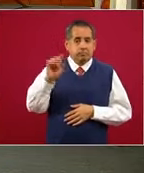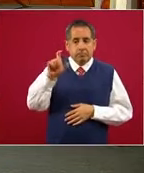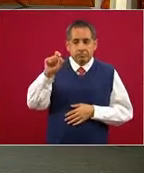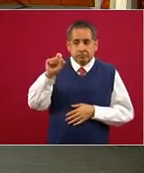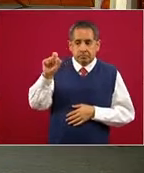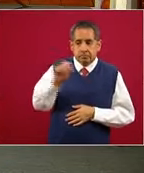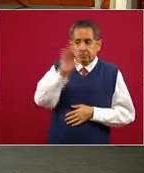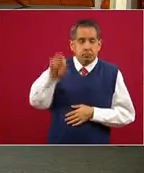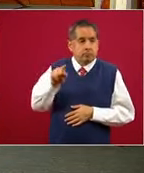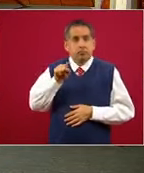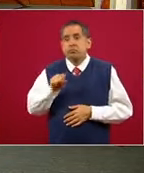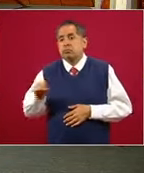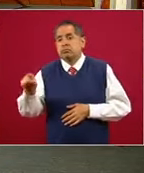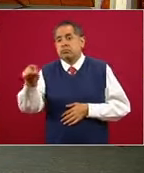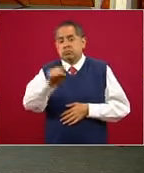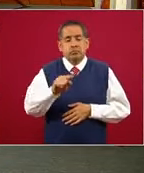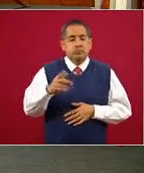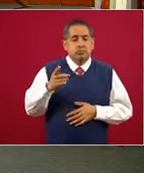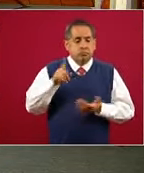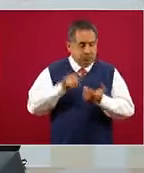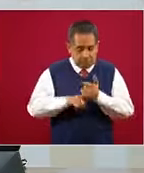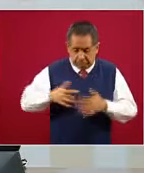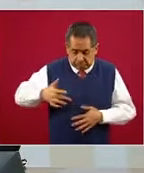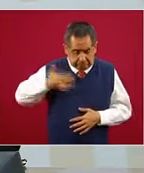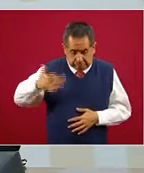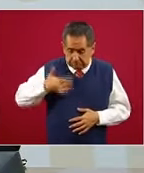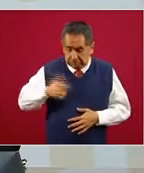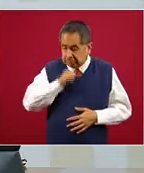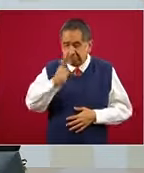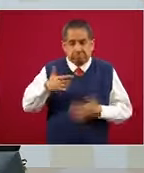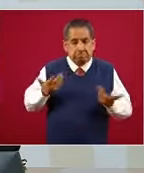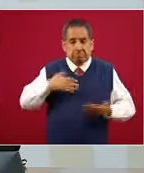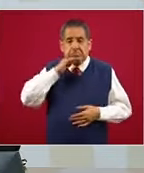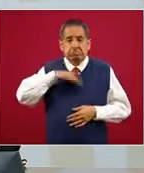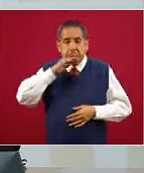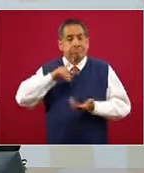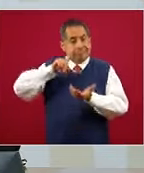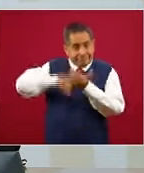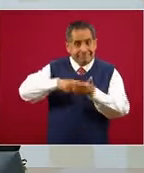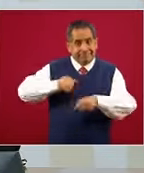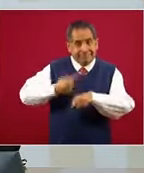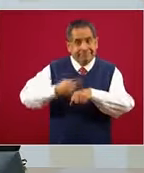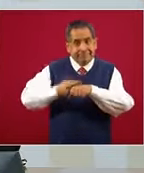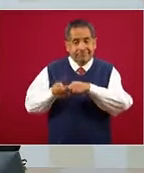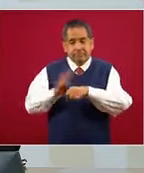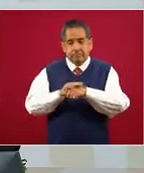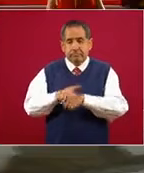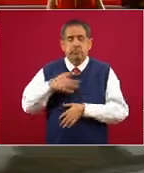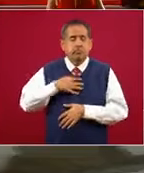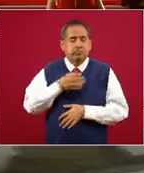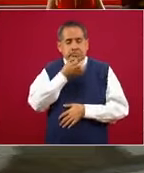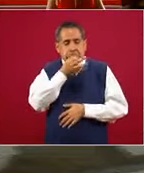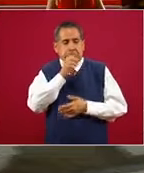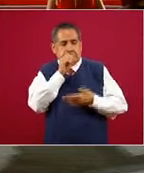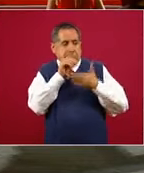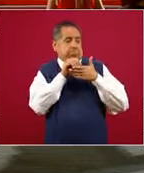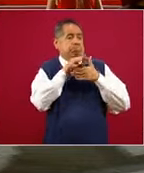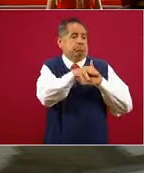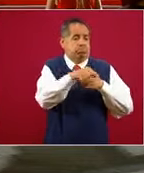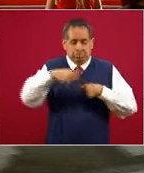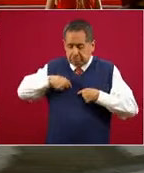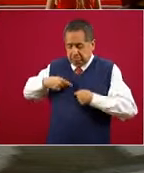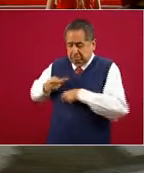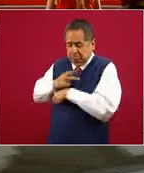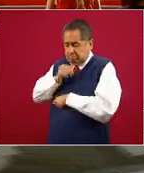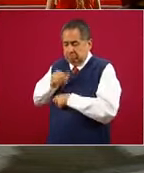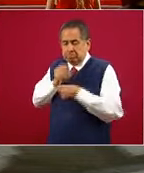20%, que pasan un periodo asintomático, entonces no se dan cuenta que tienen el virus, pero lo pueden propagar. Desde luego,